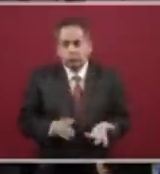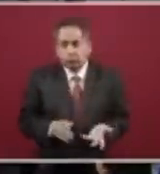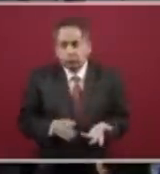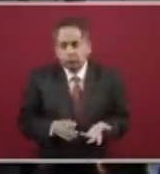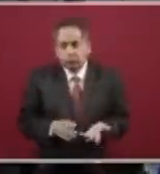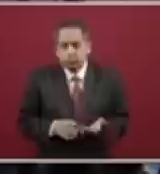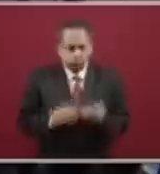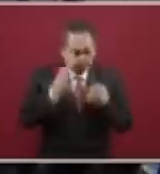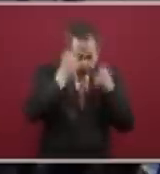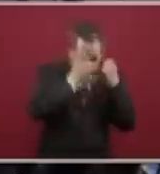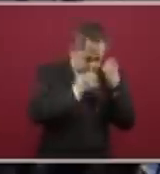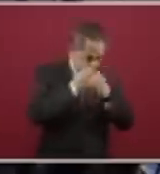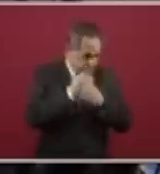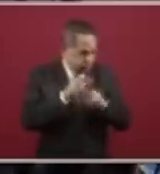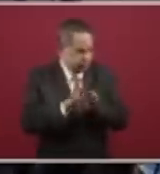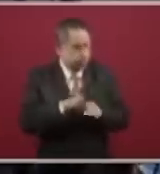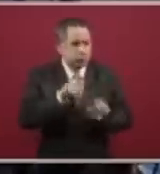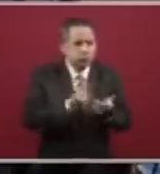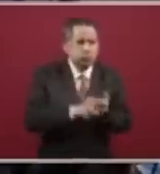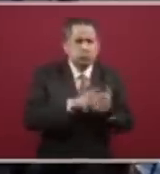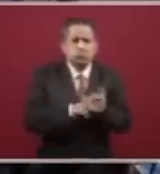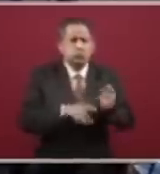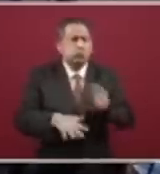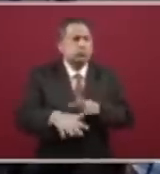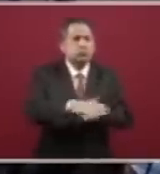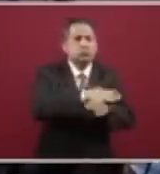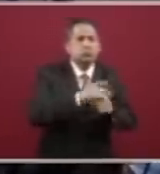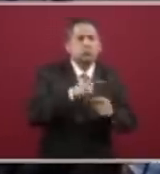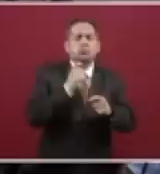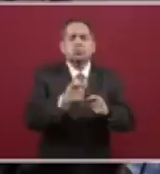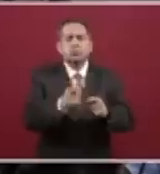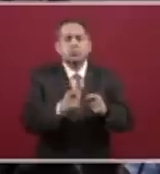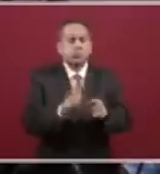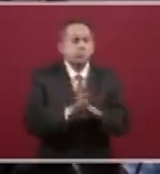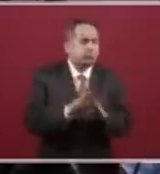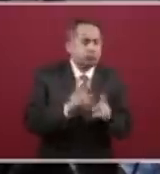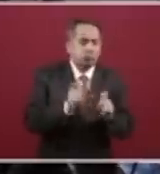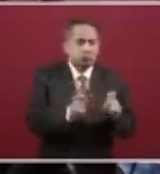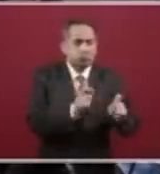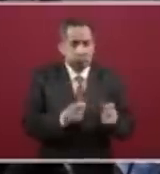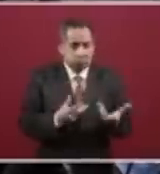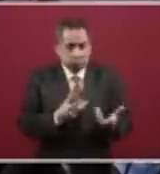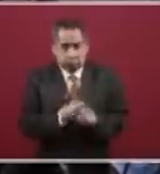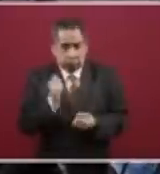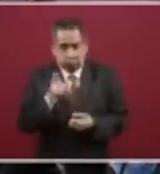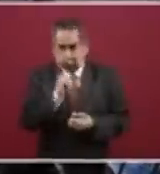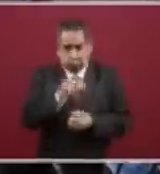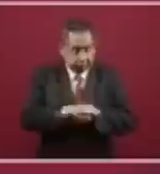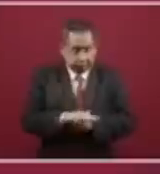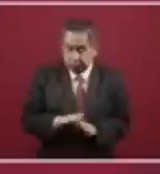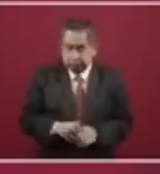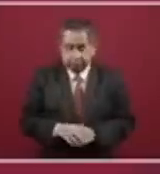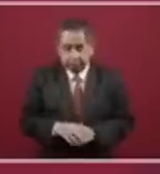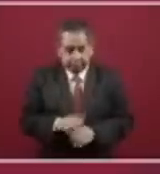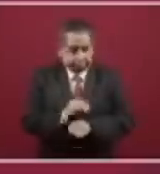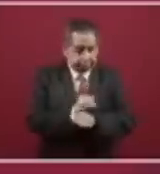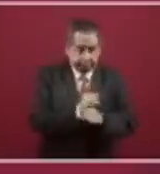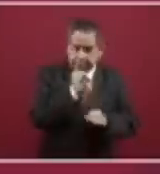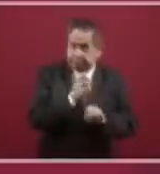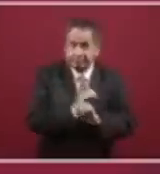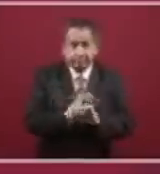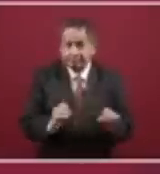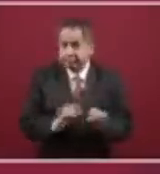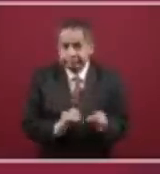un análisis de los impactos acumulativos de las obras del proyecto en conjunto con otras actividades y otras asociadas